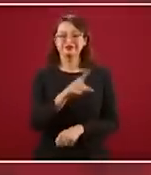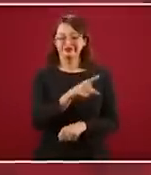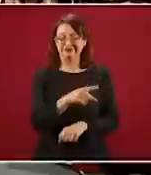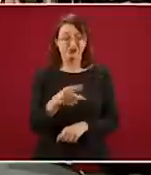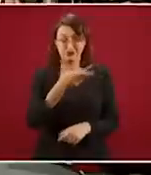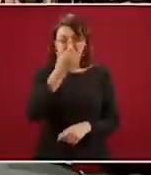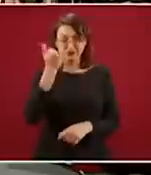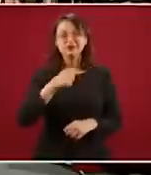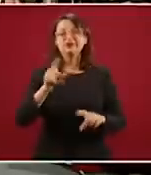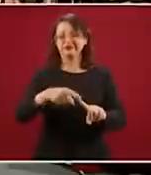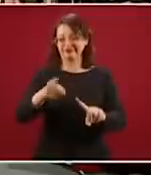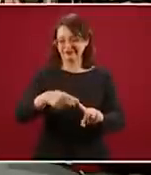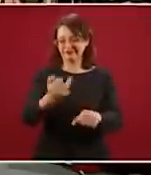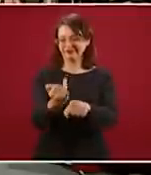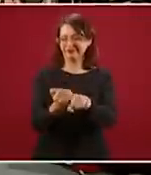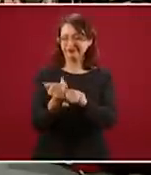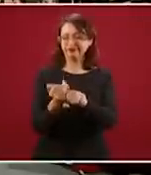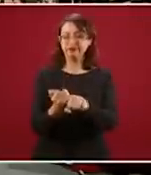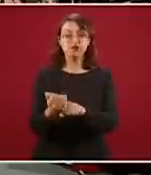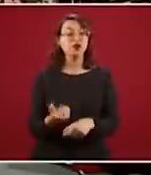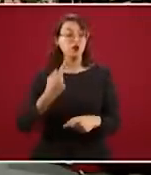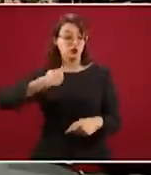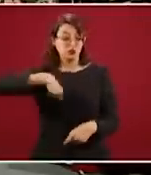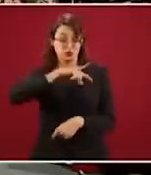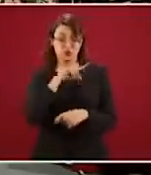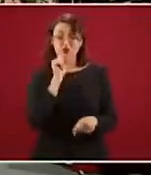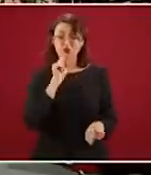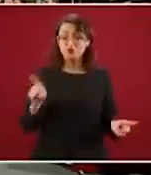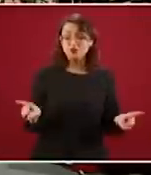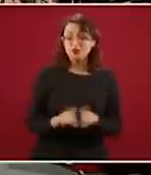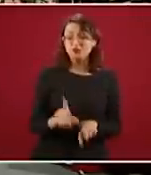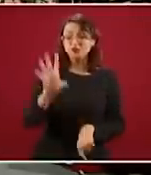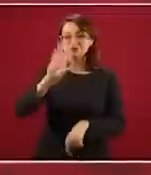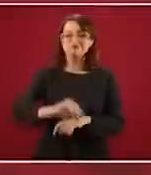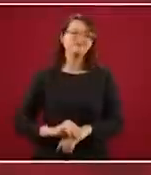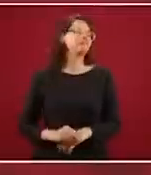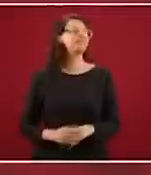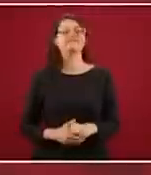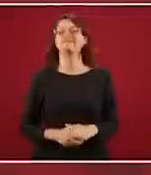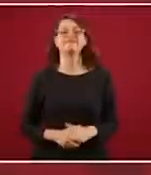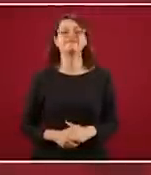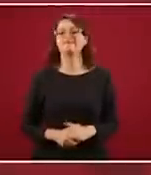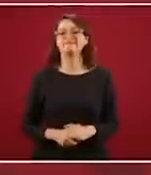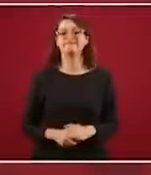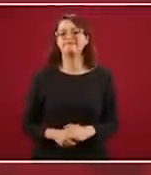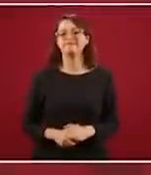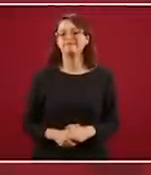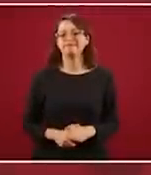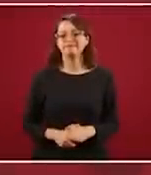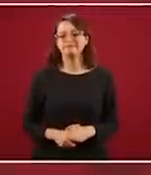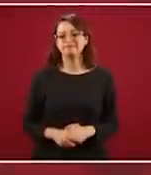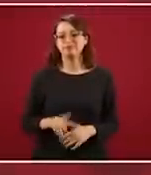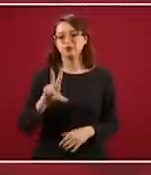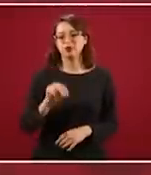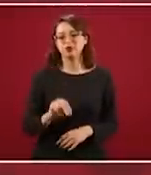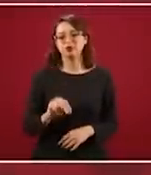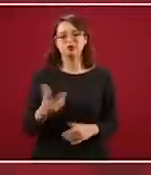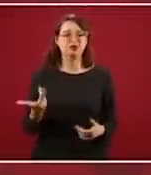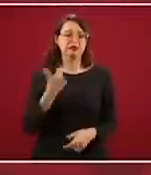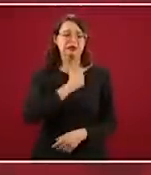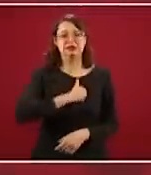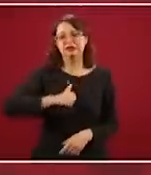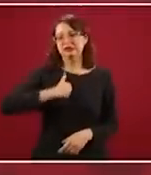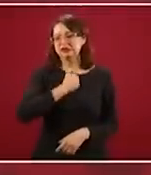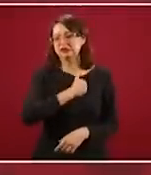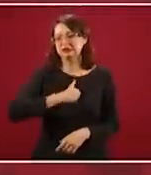Entonces, no vamos a caer en lo mismo. O sea, sería lamentable